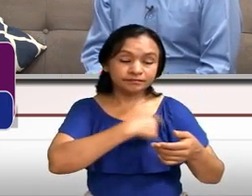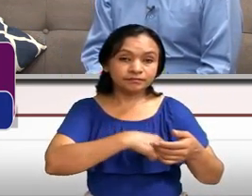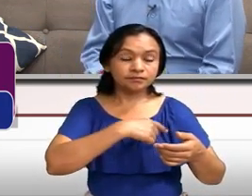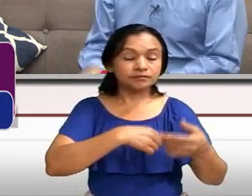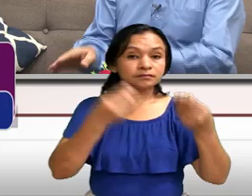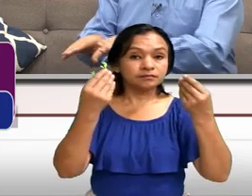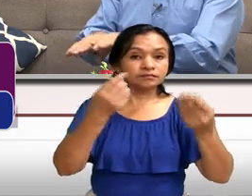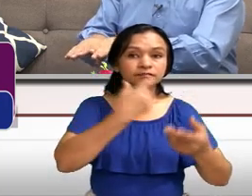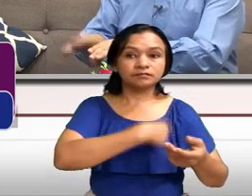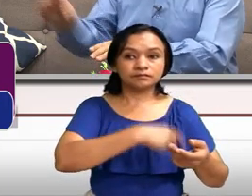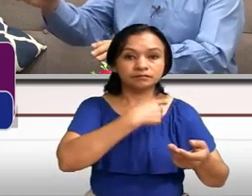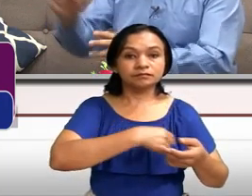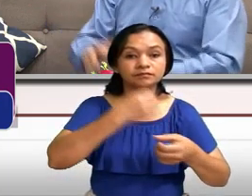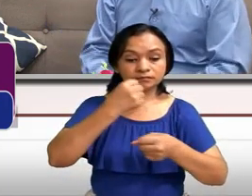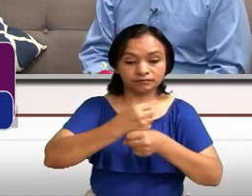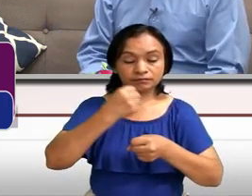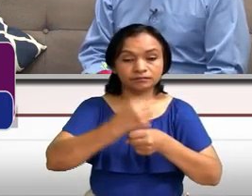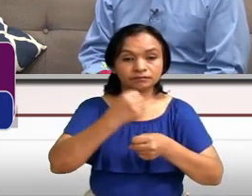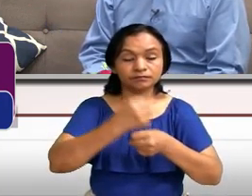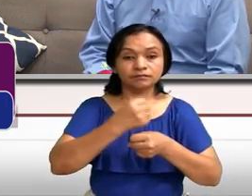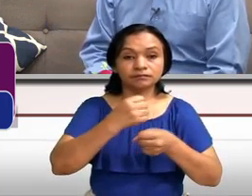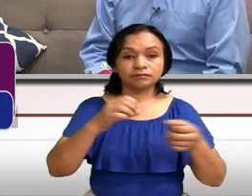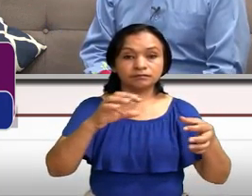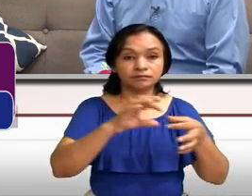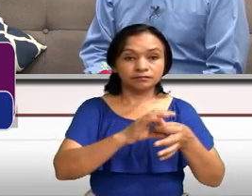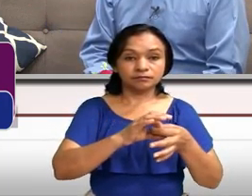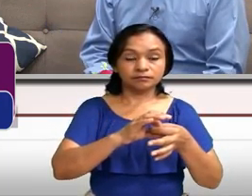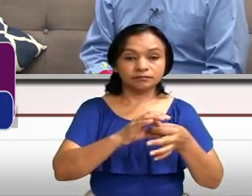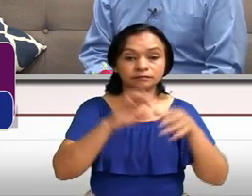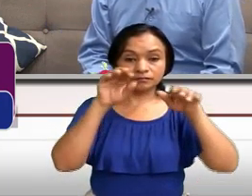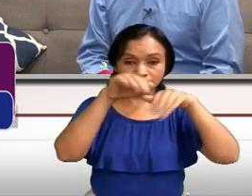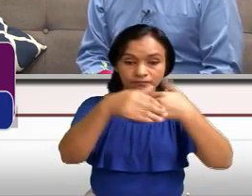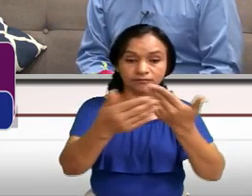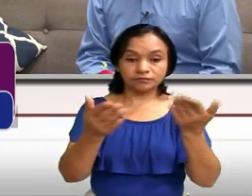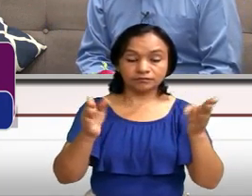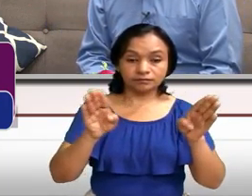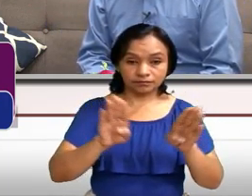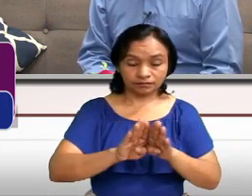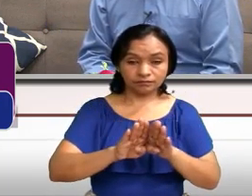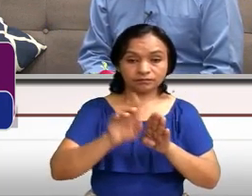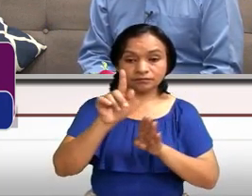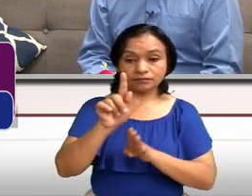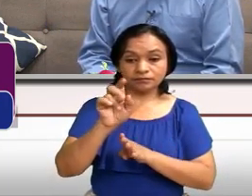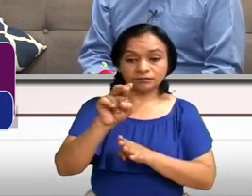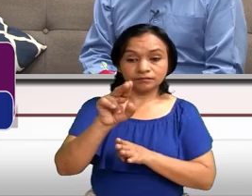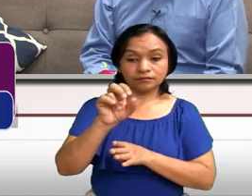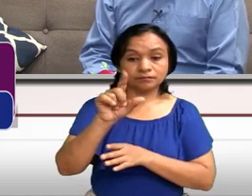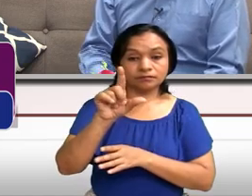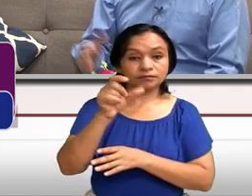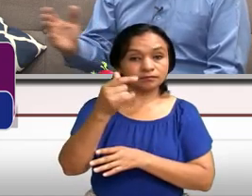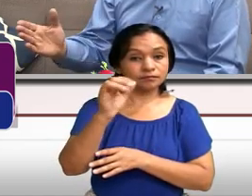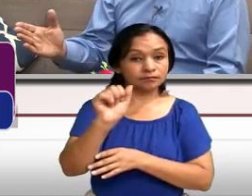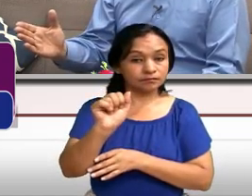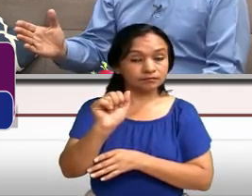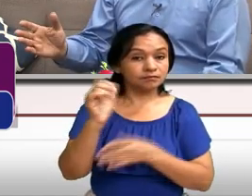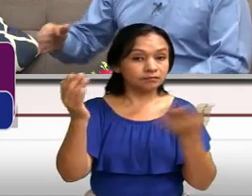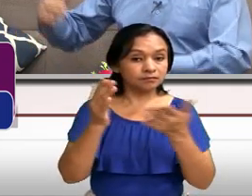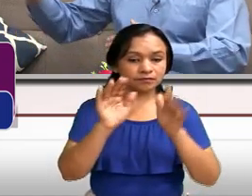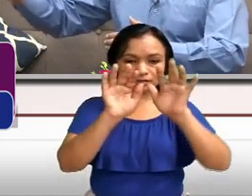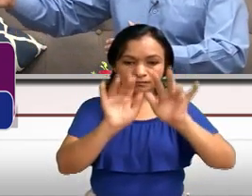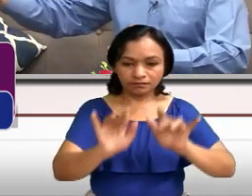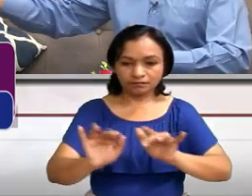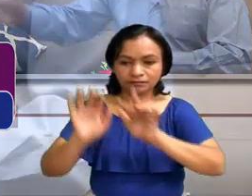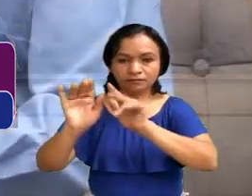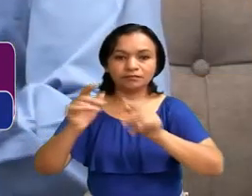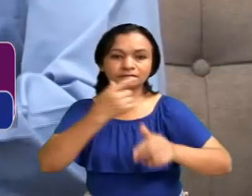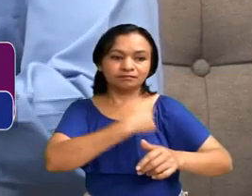cantidad de escuelas y vamos trabajando de la mano, que era lo que decía. Las aulas digitales. Las aulas tecnológicas, ¿verdad? Las aulas tecnológicas, como a